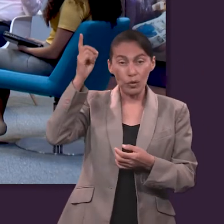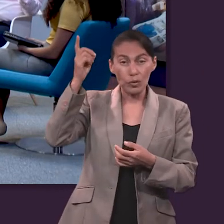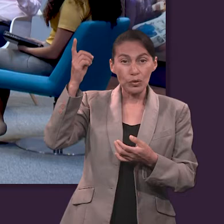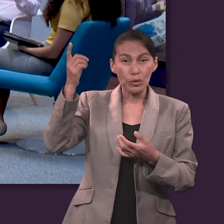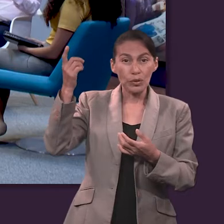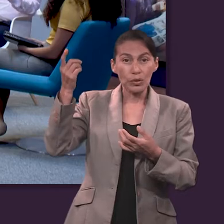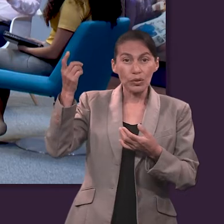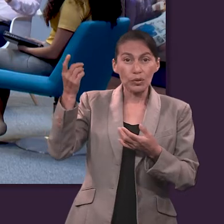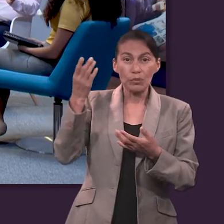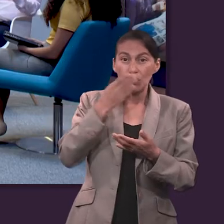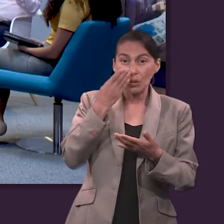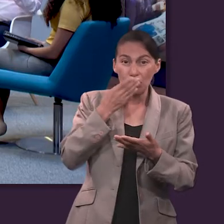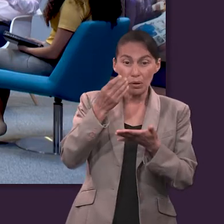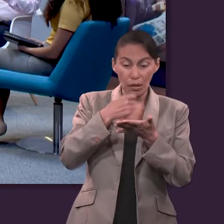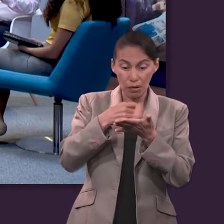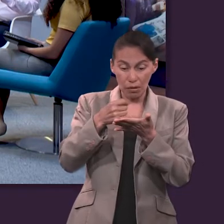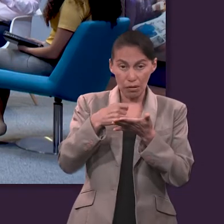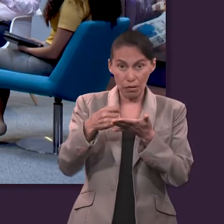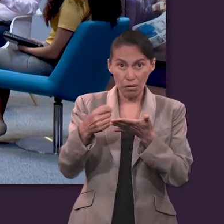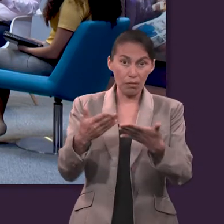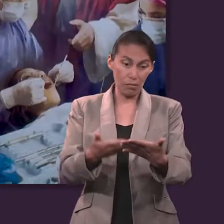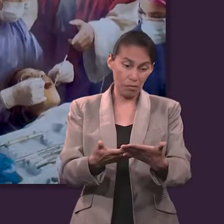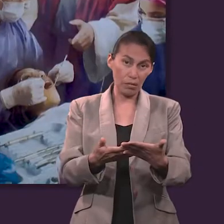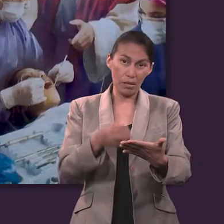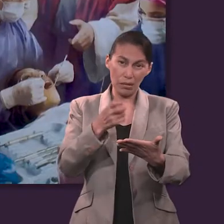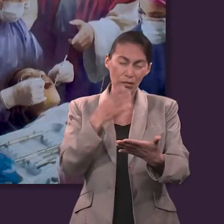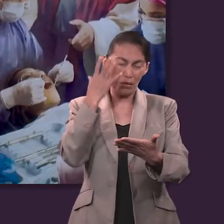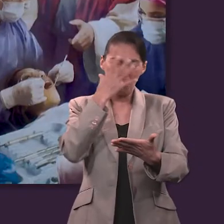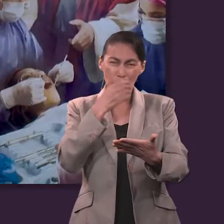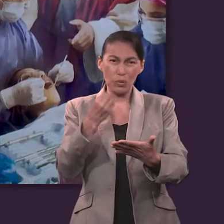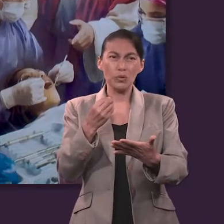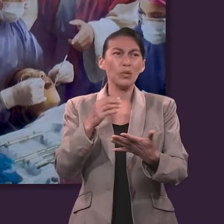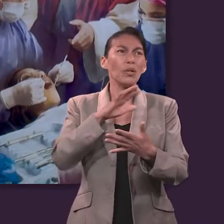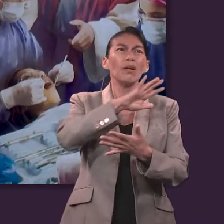lo único que hizo durante ese tiempo fue